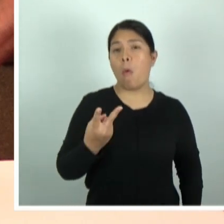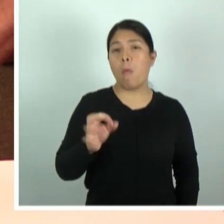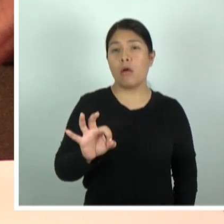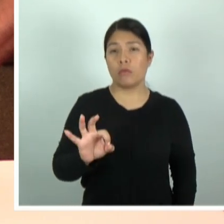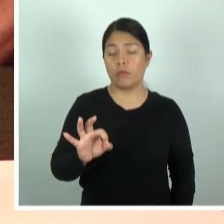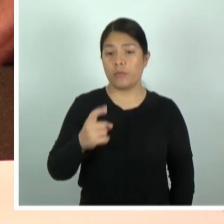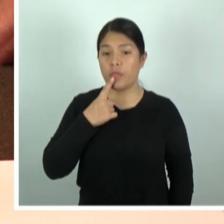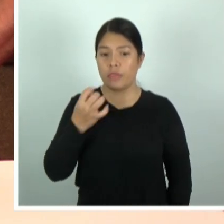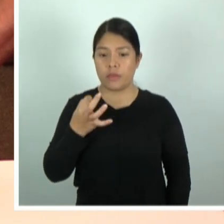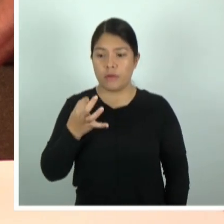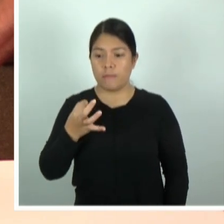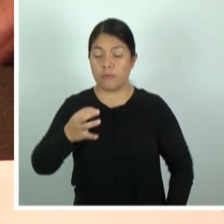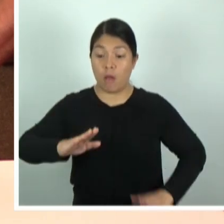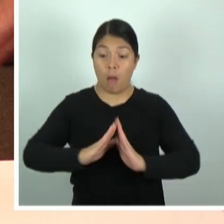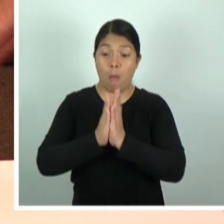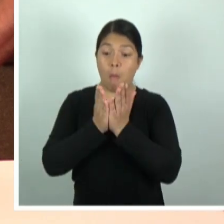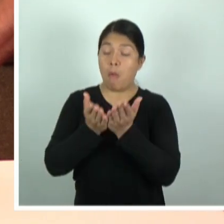los sanó a todos.